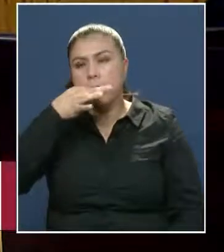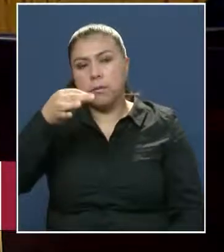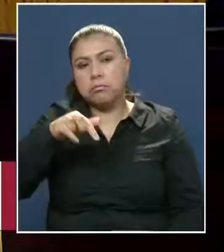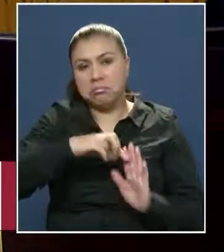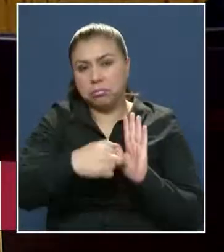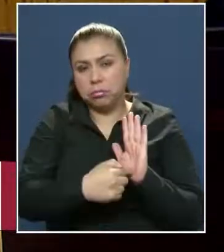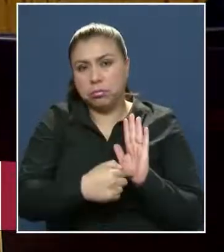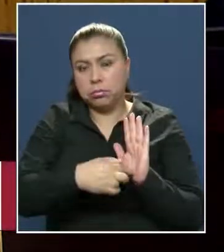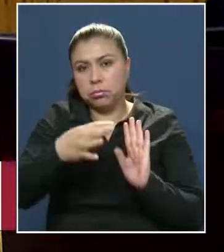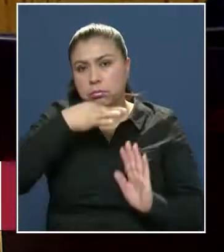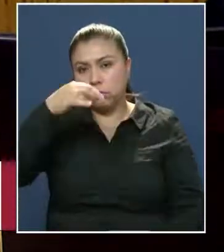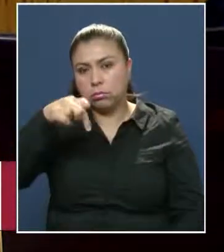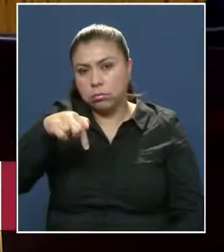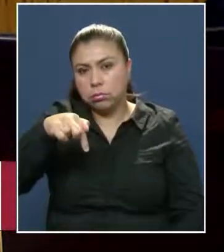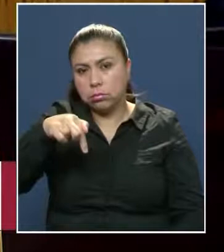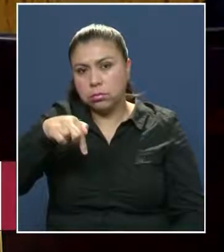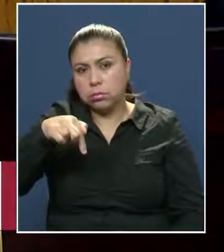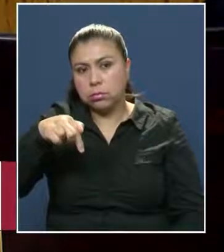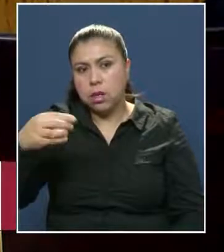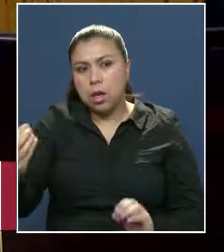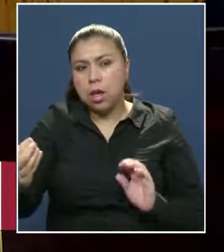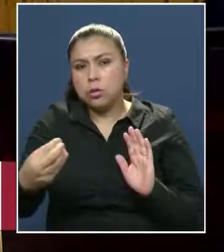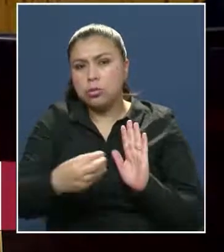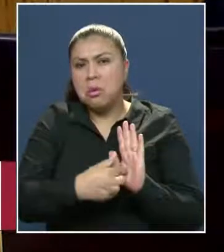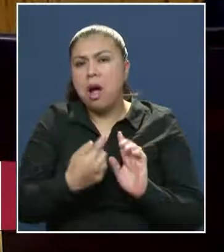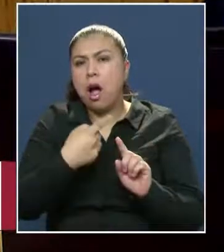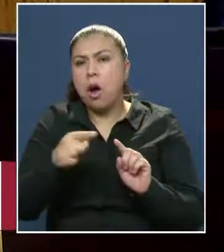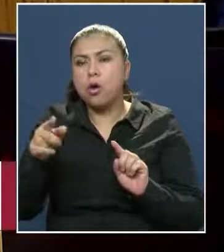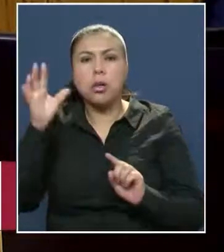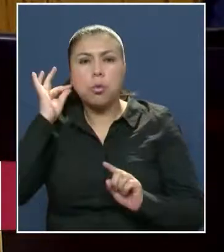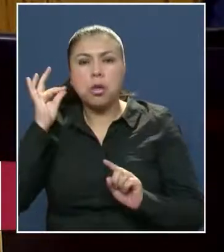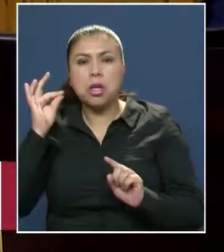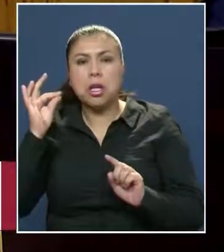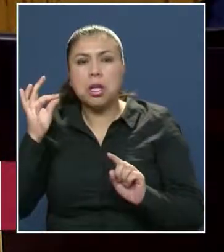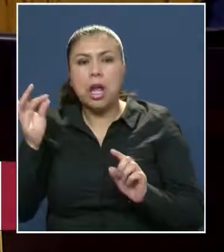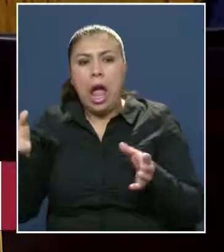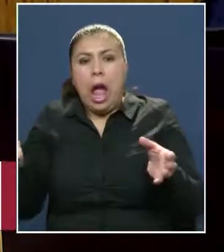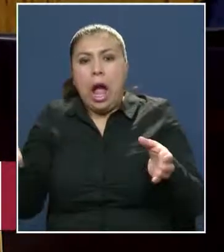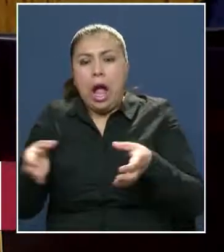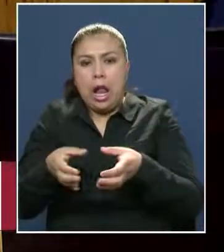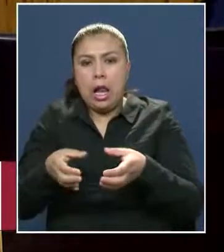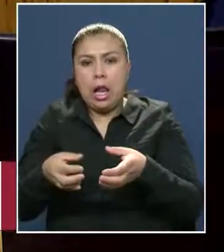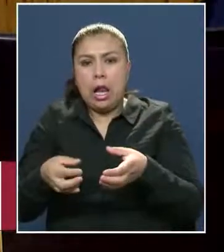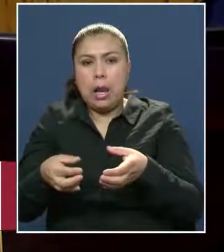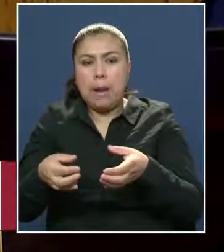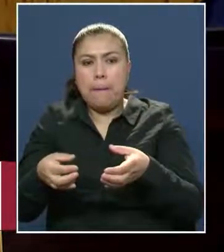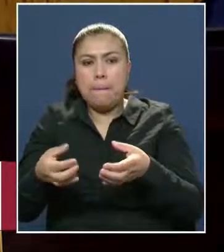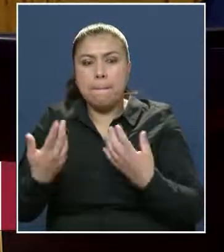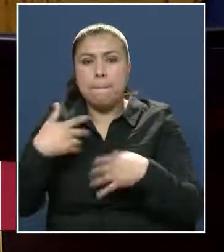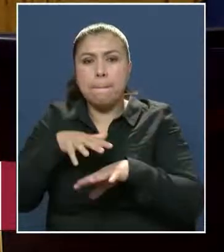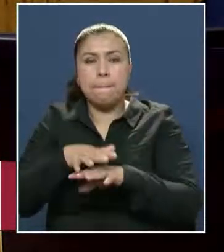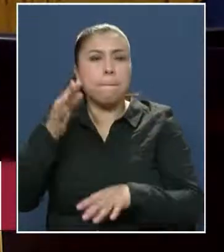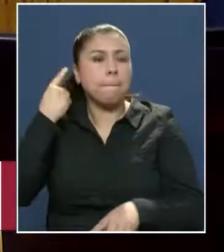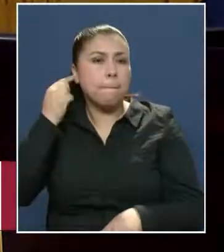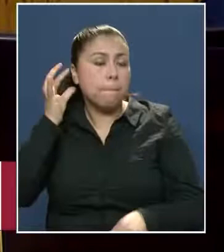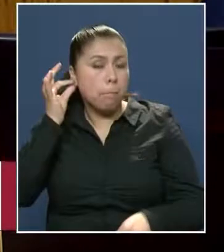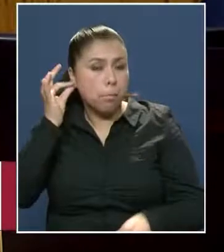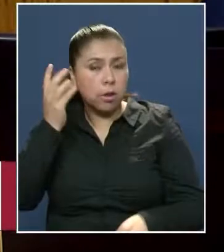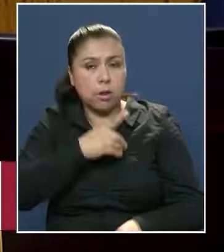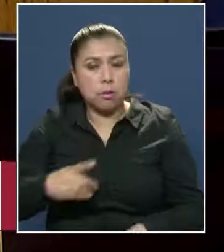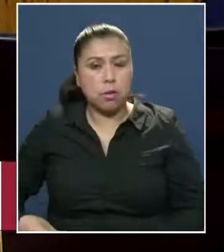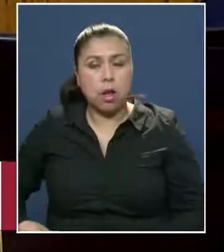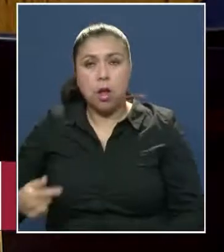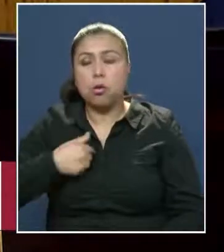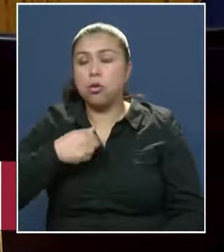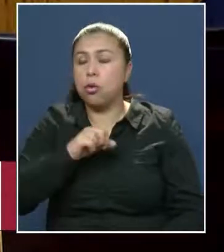además gentilmente sumaron a mujeres de otras bancadas a sumarse como autores de dicha propuesta. Si bien ese día no